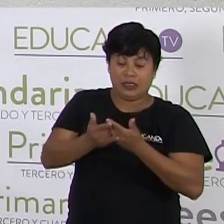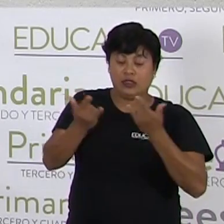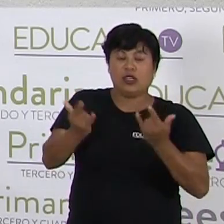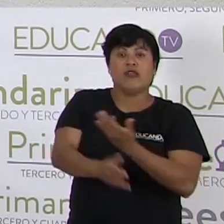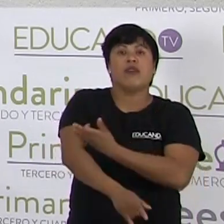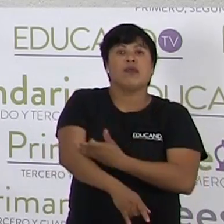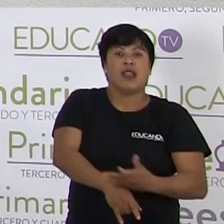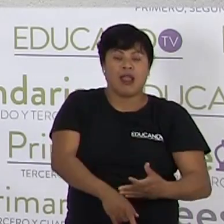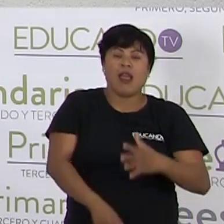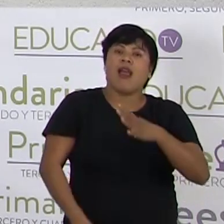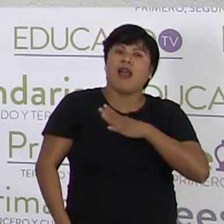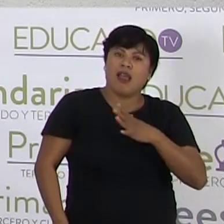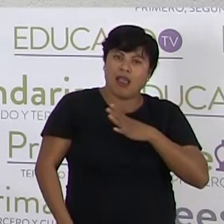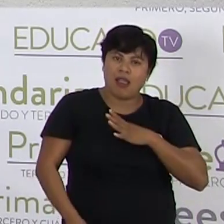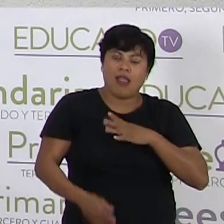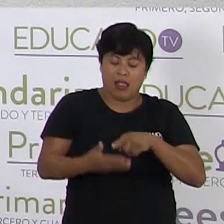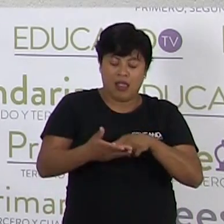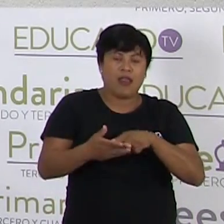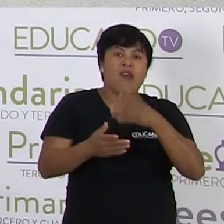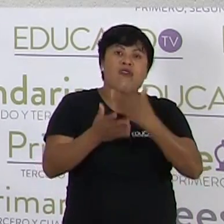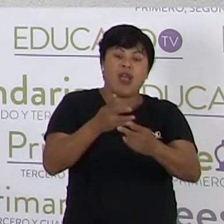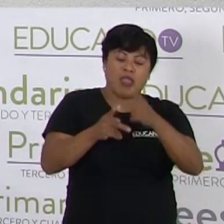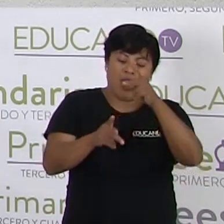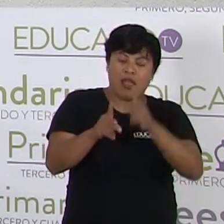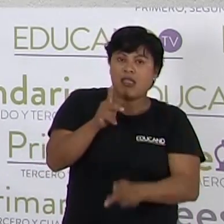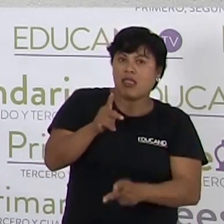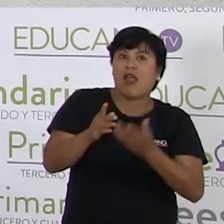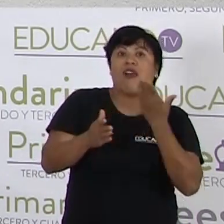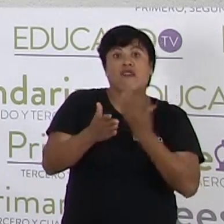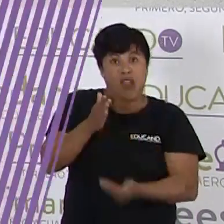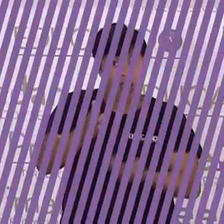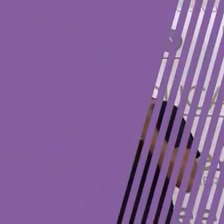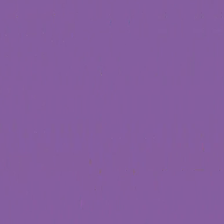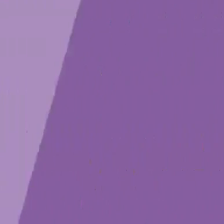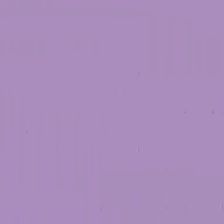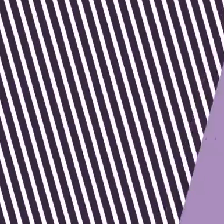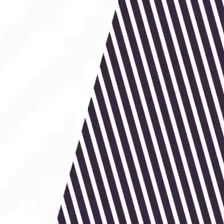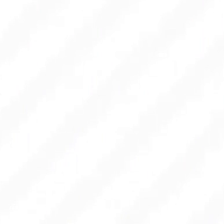familiar aún está incompleta. Le hace falta